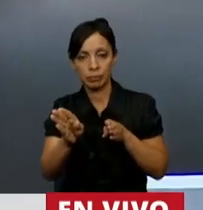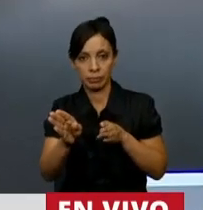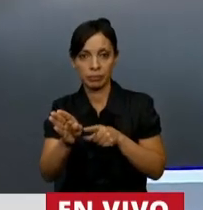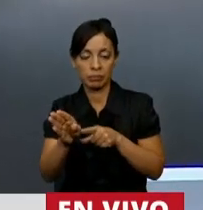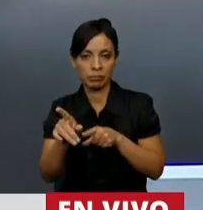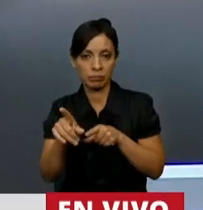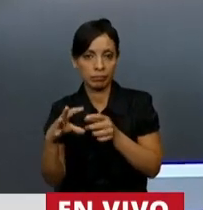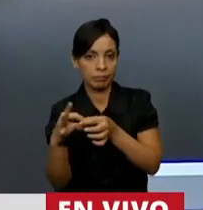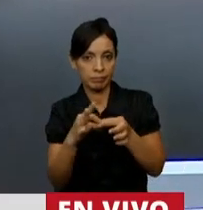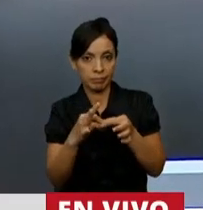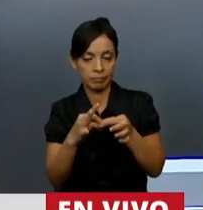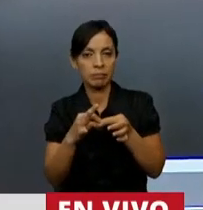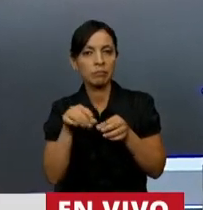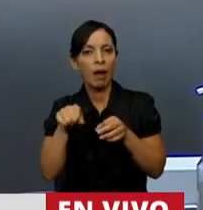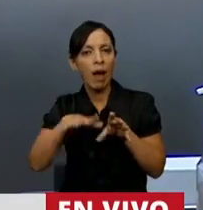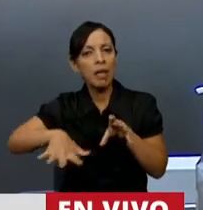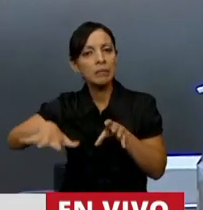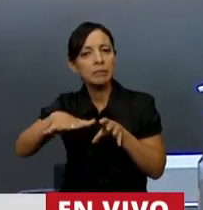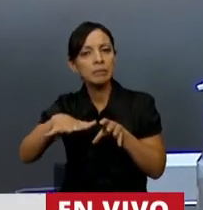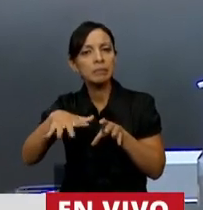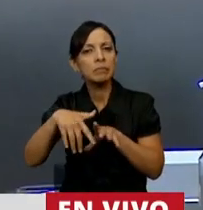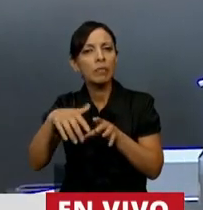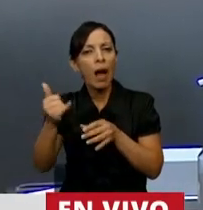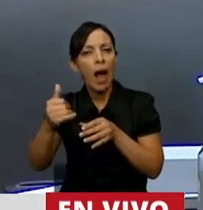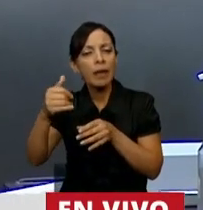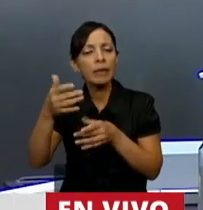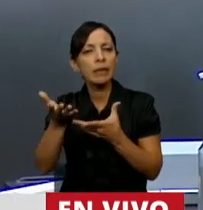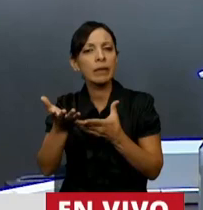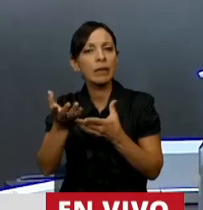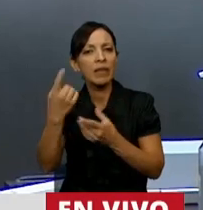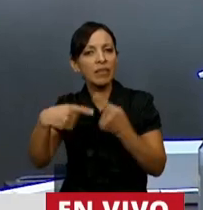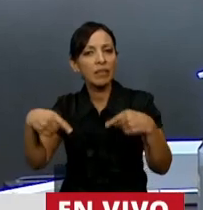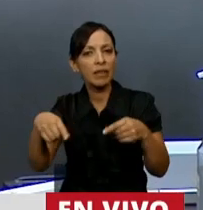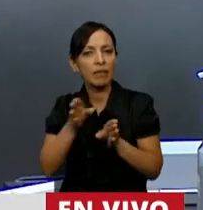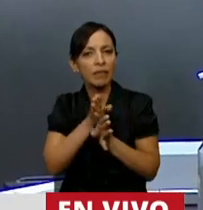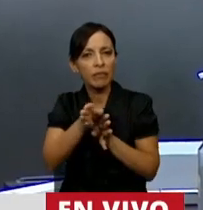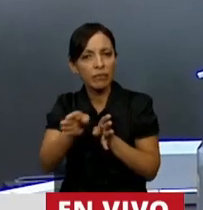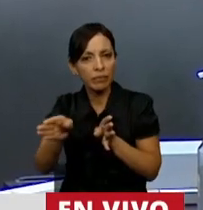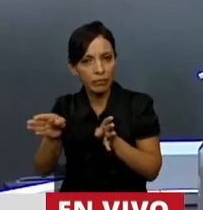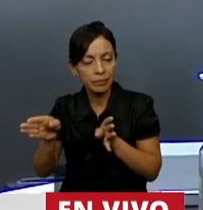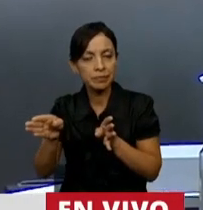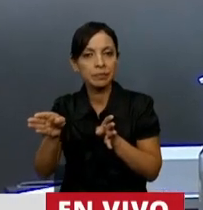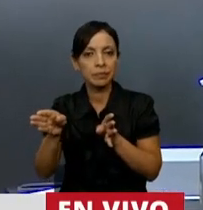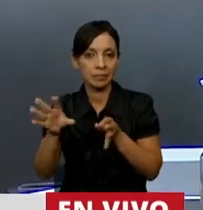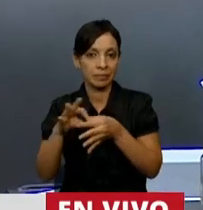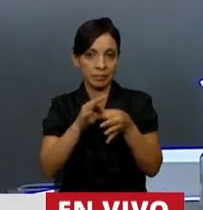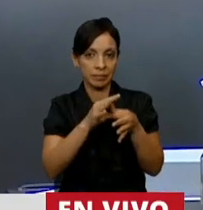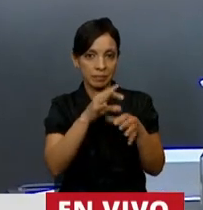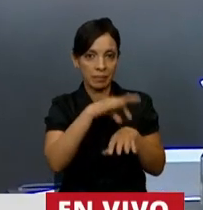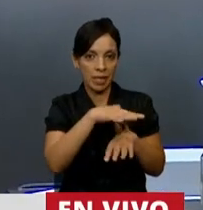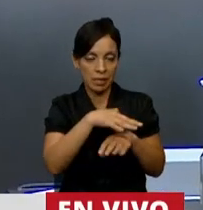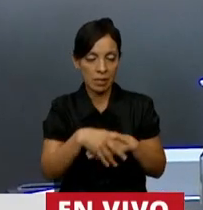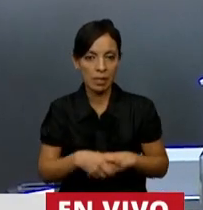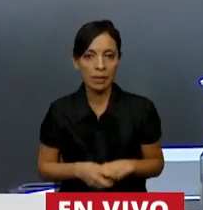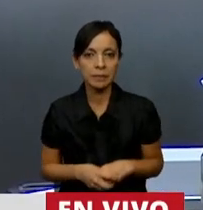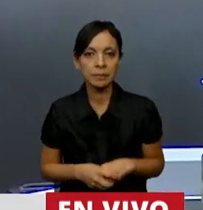como un espacio donde confluyen muchas disciplinas y que tratan